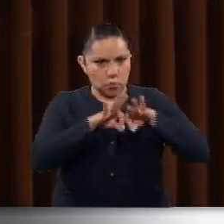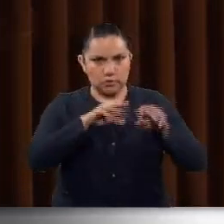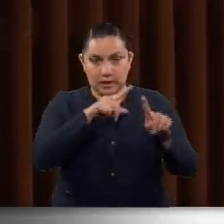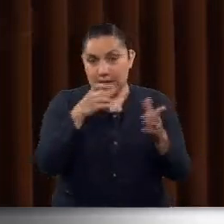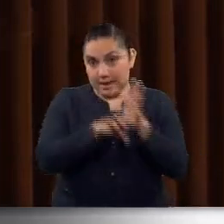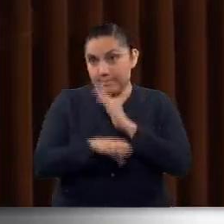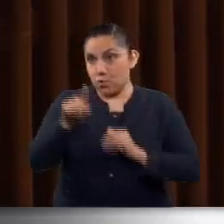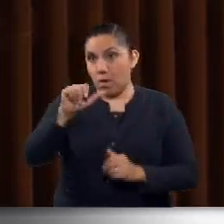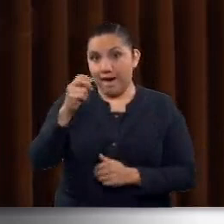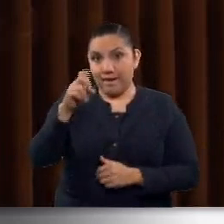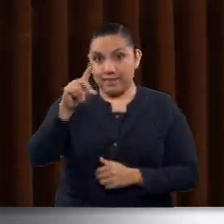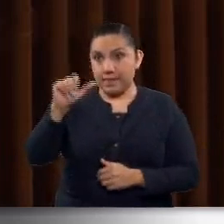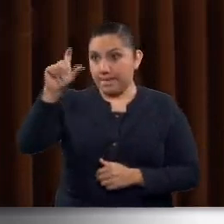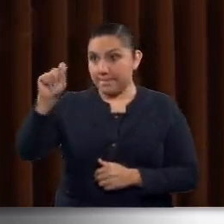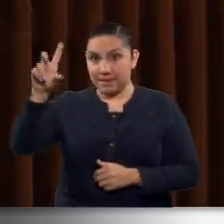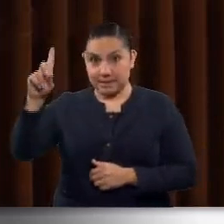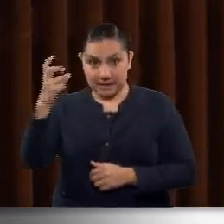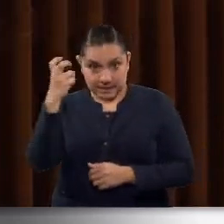17 objetivos donde